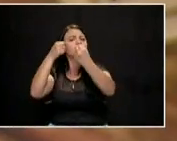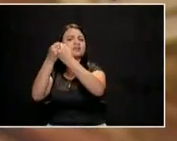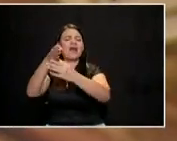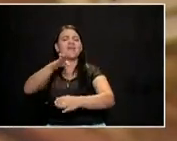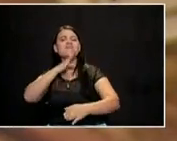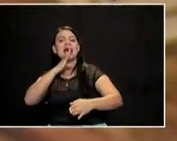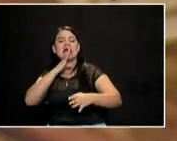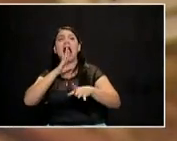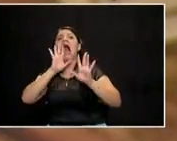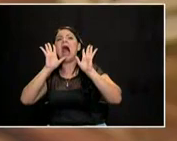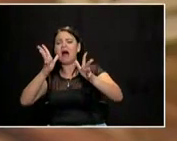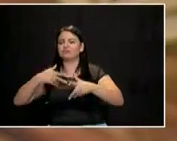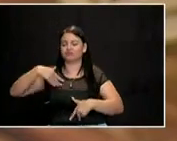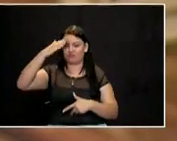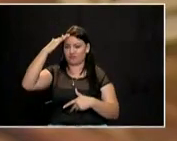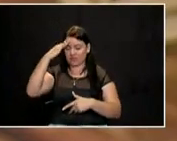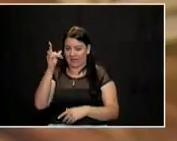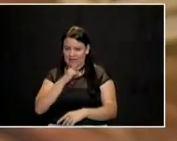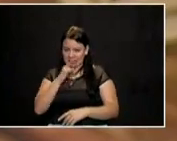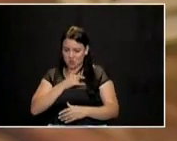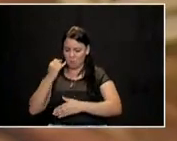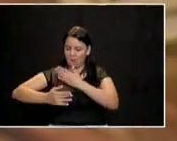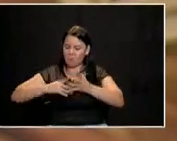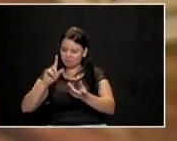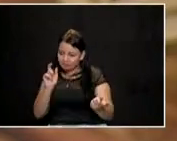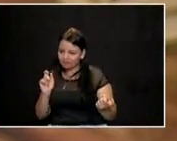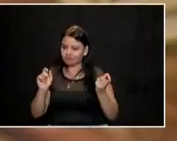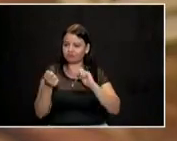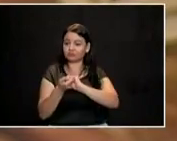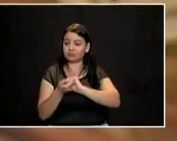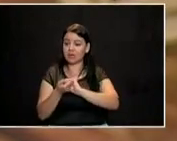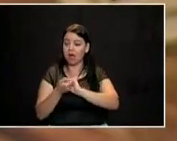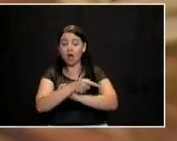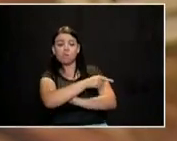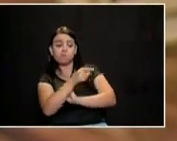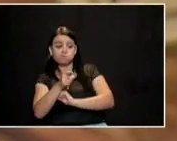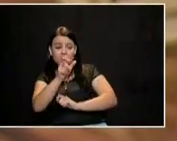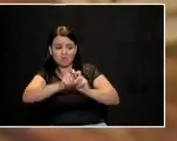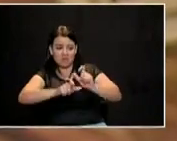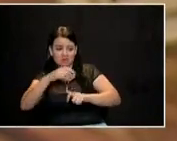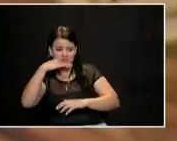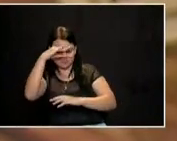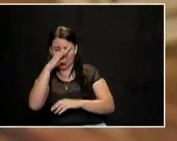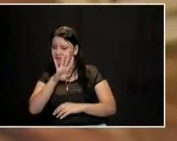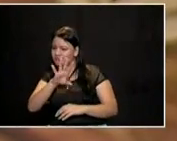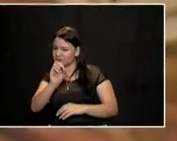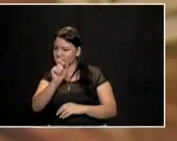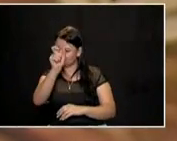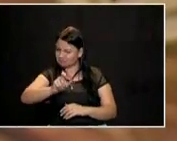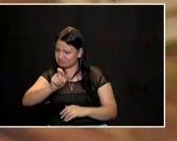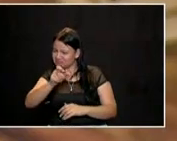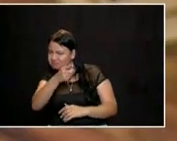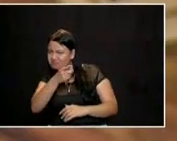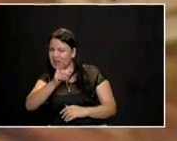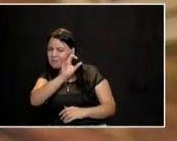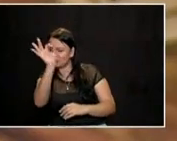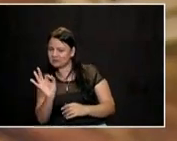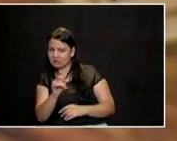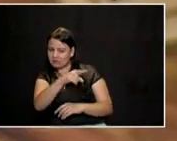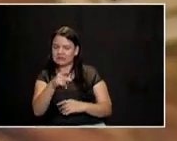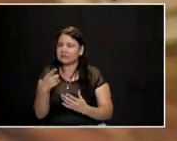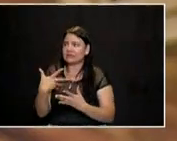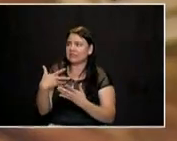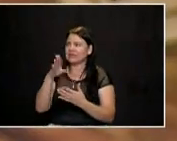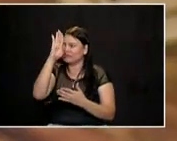de la educación. Al 40% de las personas de Medellín que aún no han tomado la decisión y que